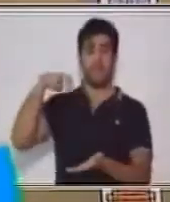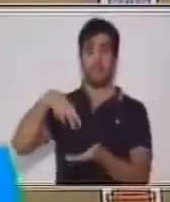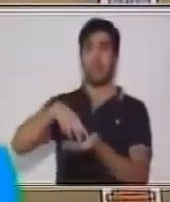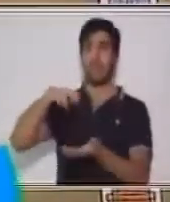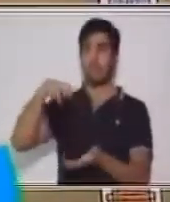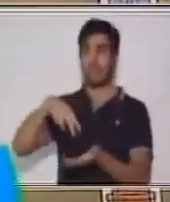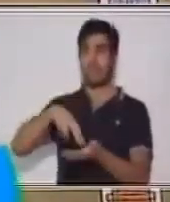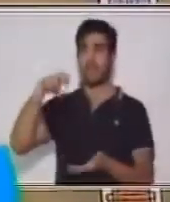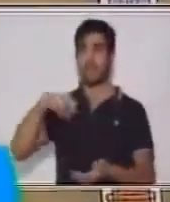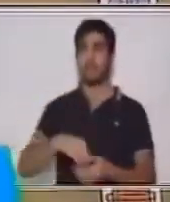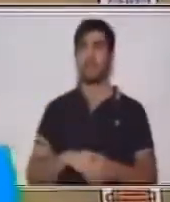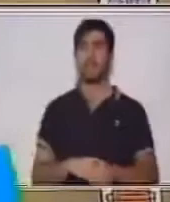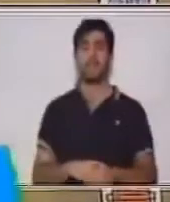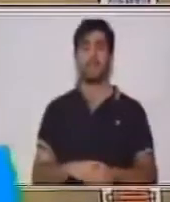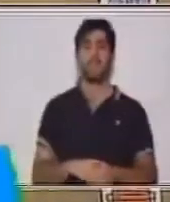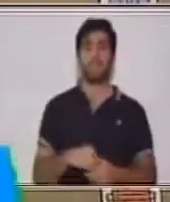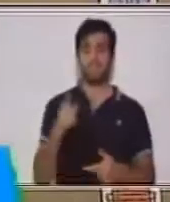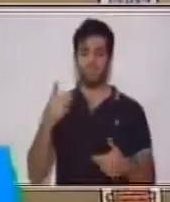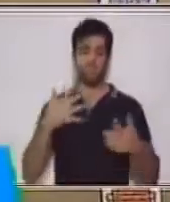salta,